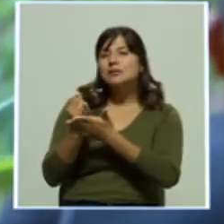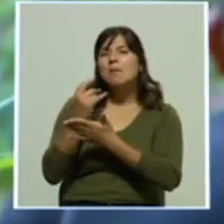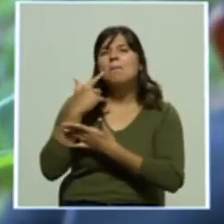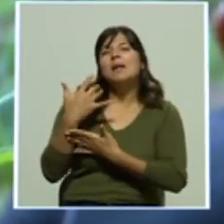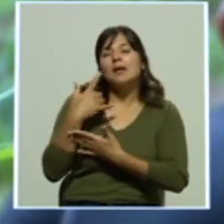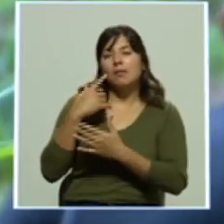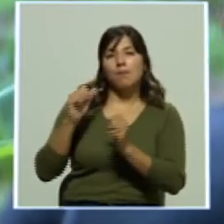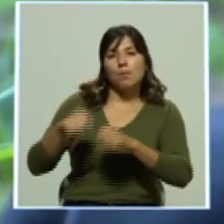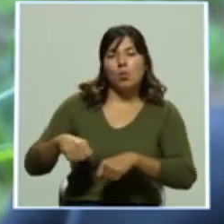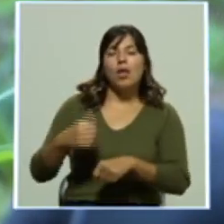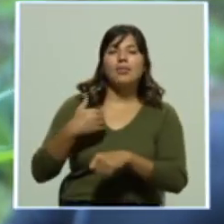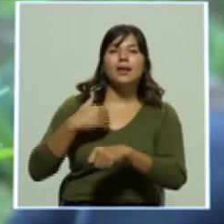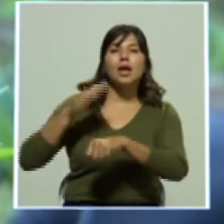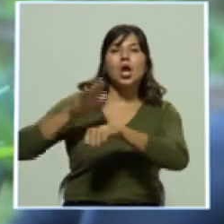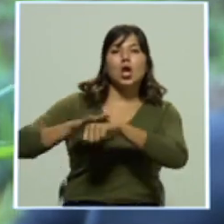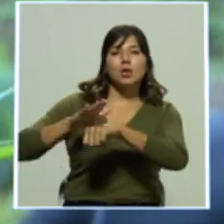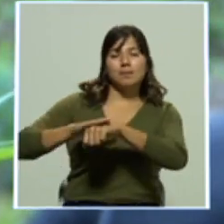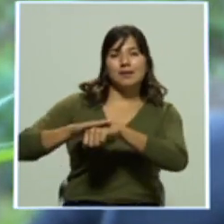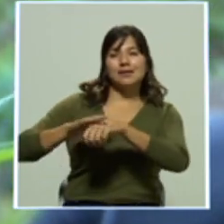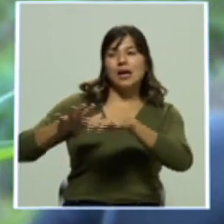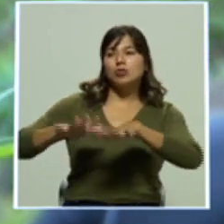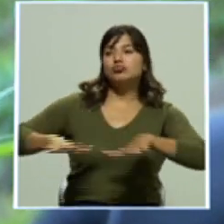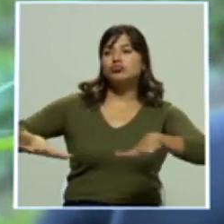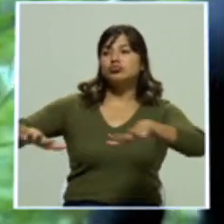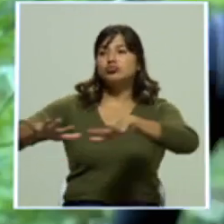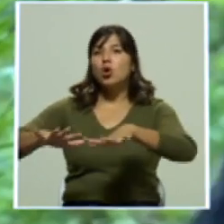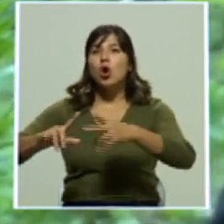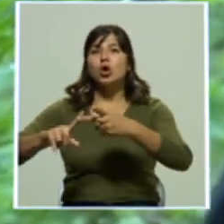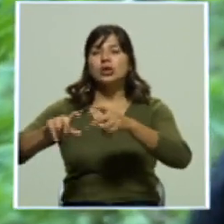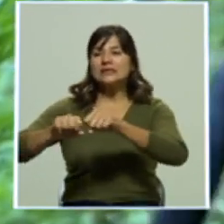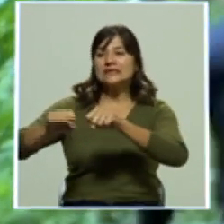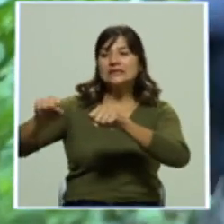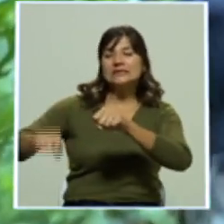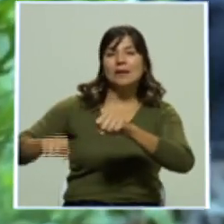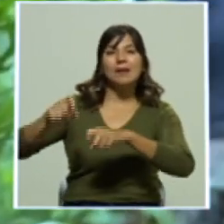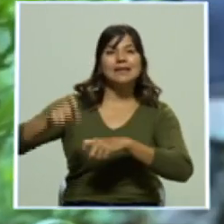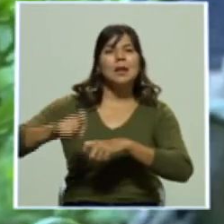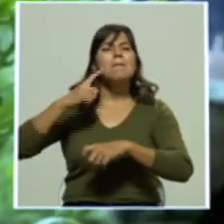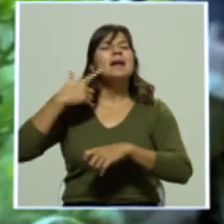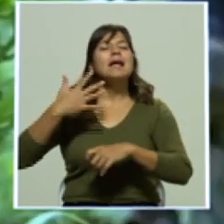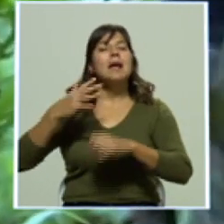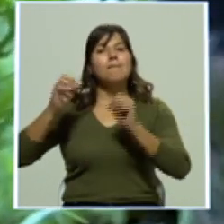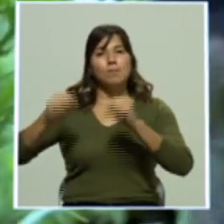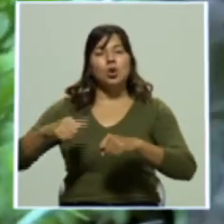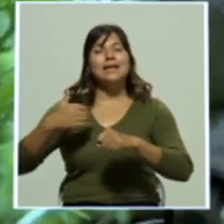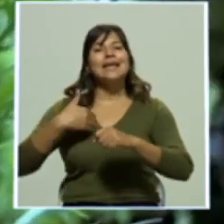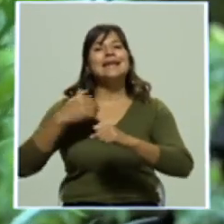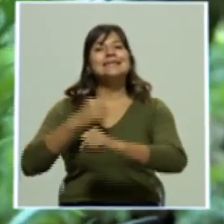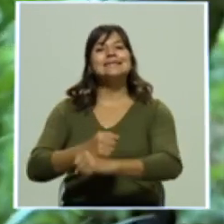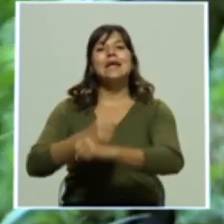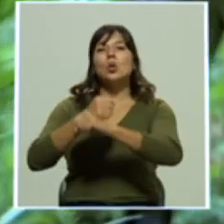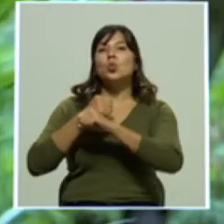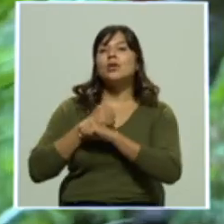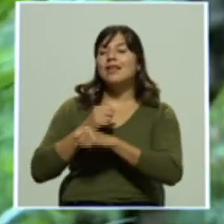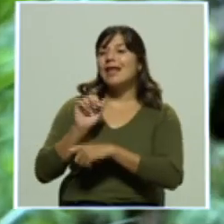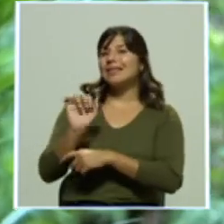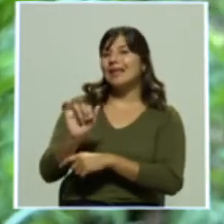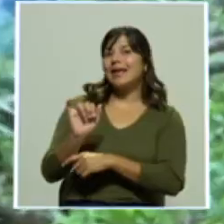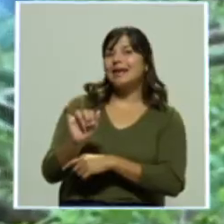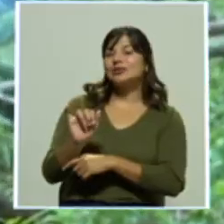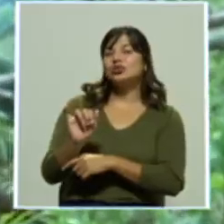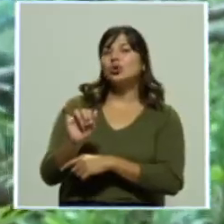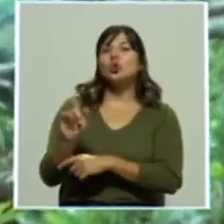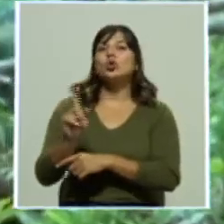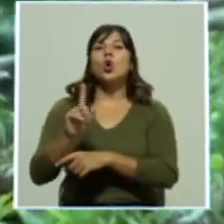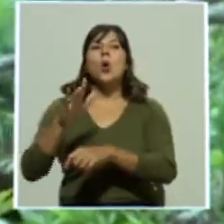permitan tener las condiciones y las plataformas para garantizar que no será vulnerable en otras